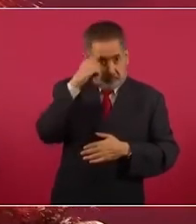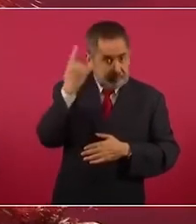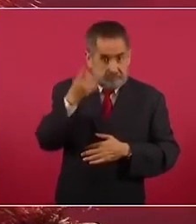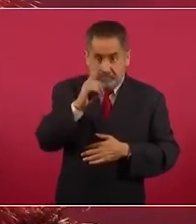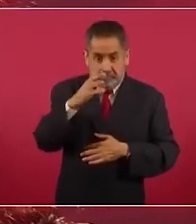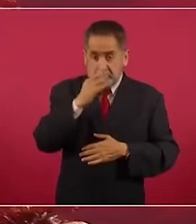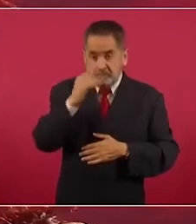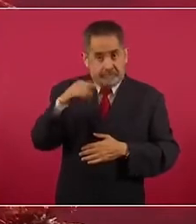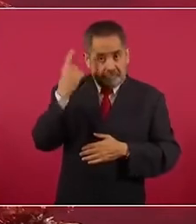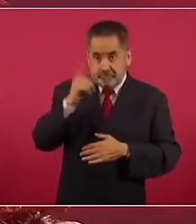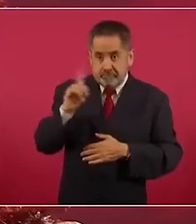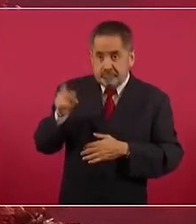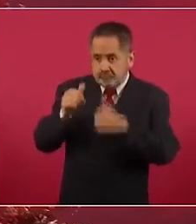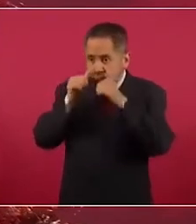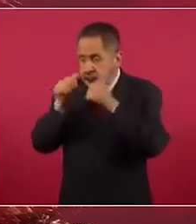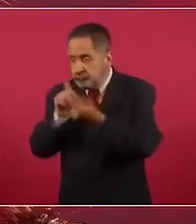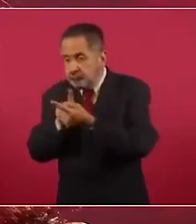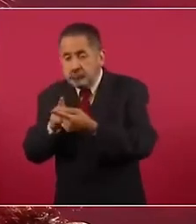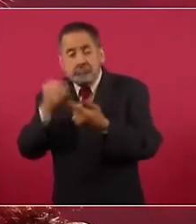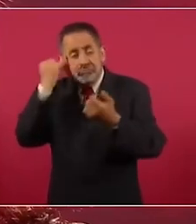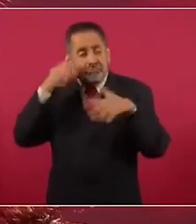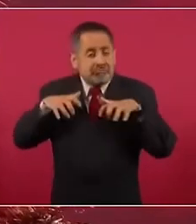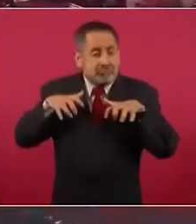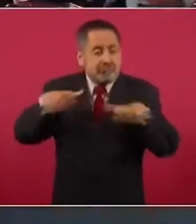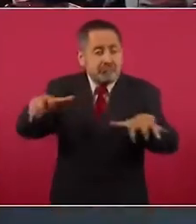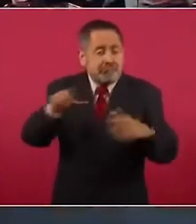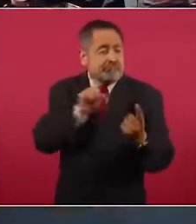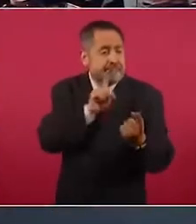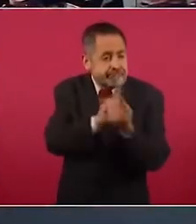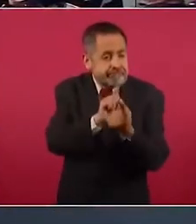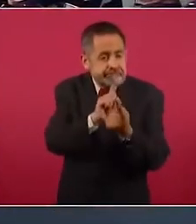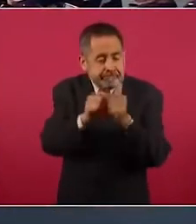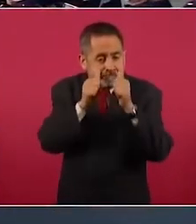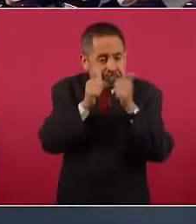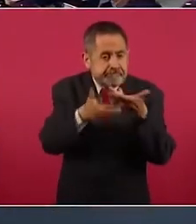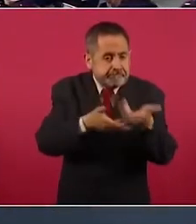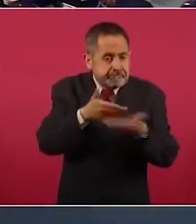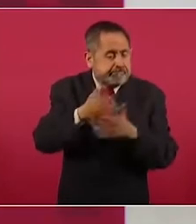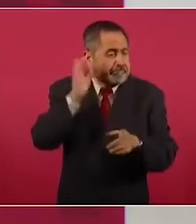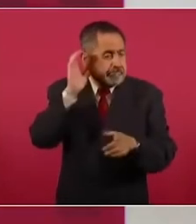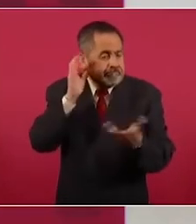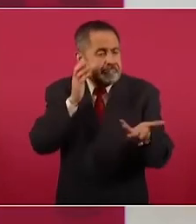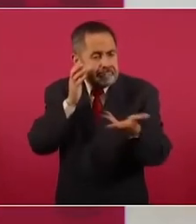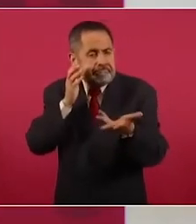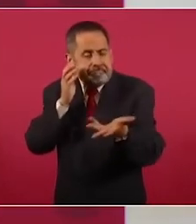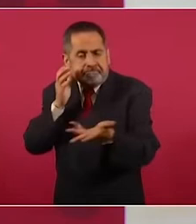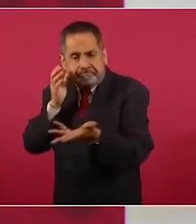cualquier cosa, es atender a la gente, escuchar al pueblo,